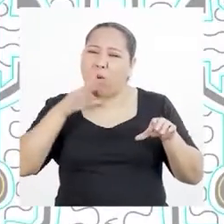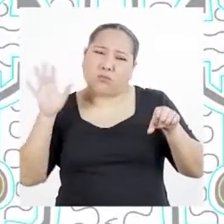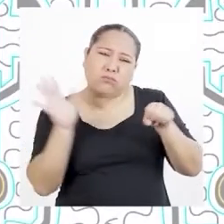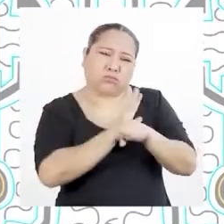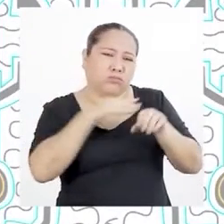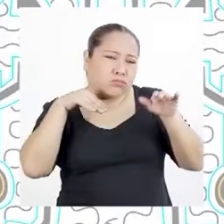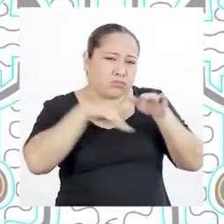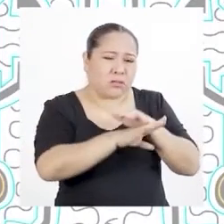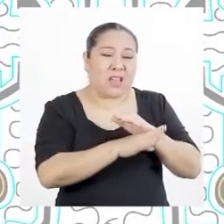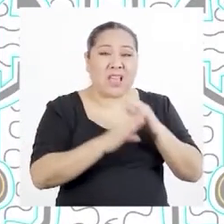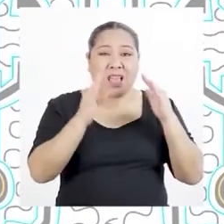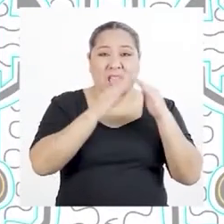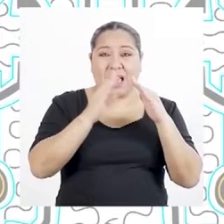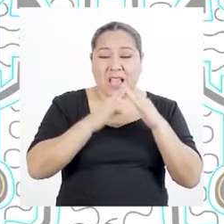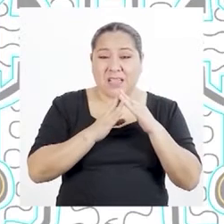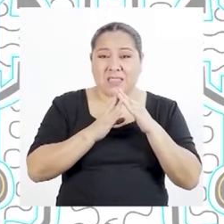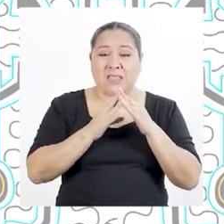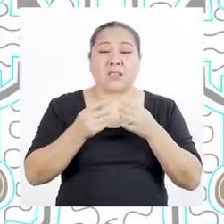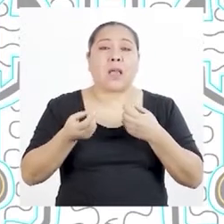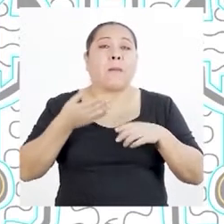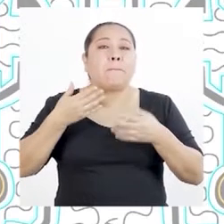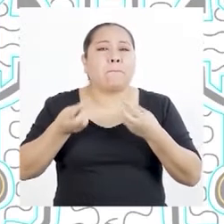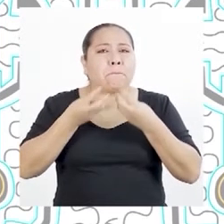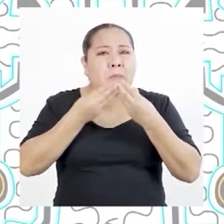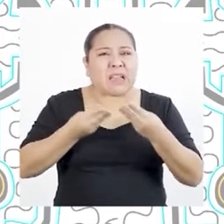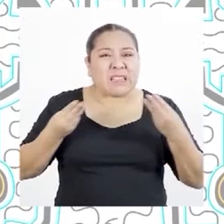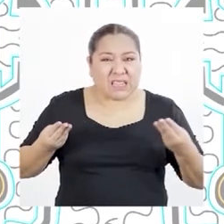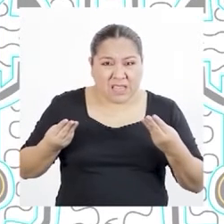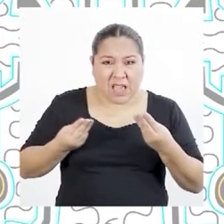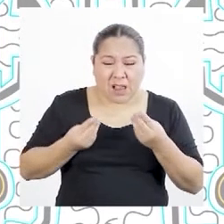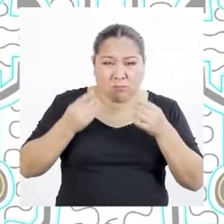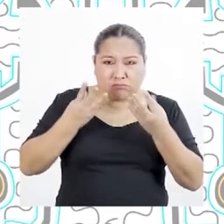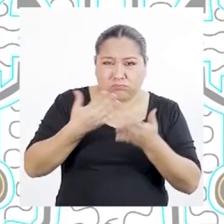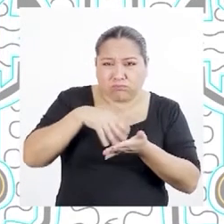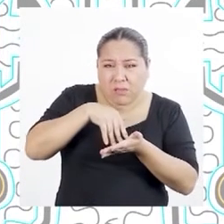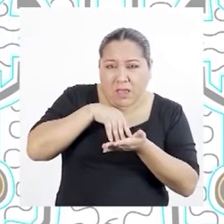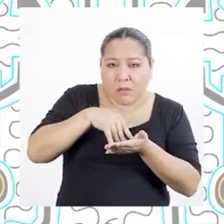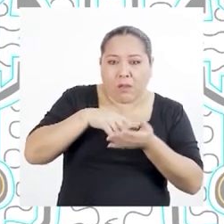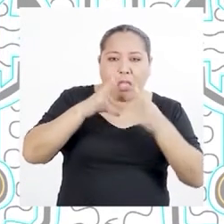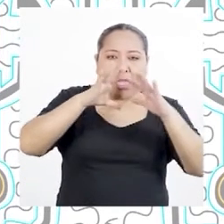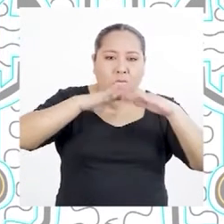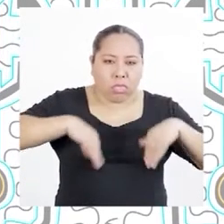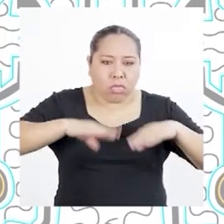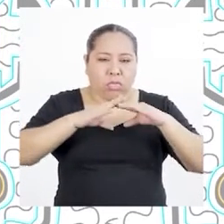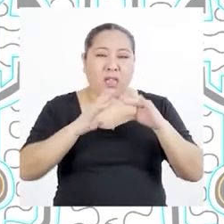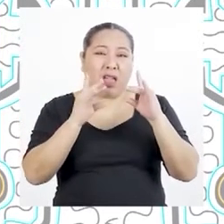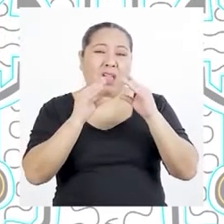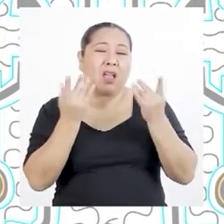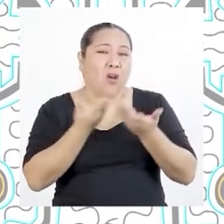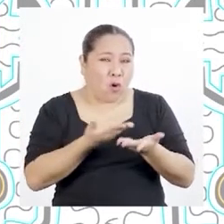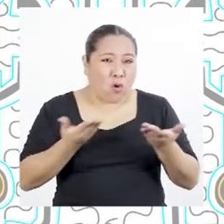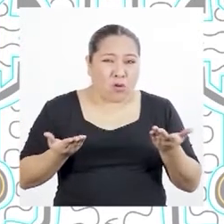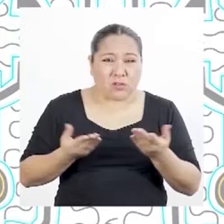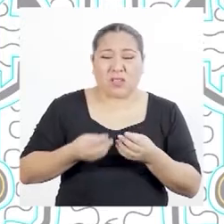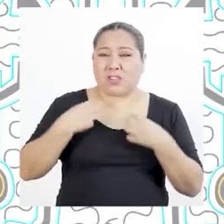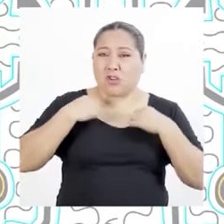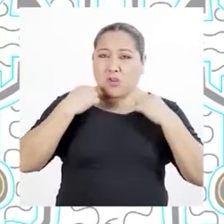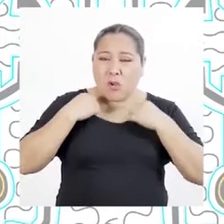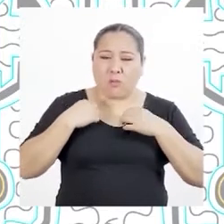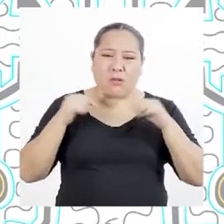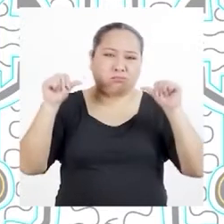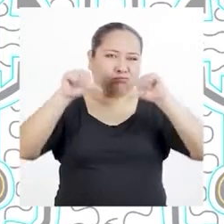Muchas casas construidas con material rústico quedaron bajo el agua y se dañaron muebles, ropa, artefactos,